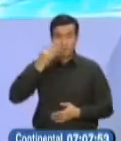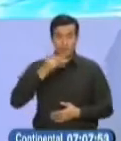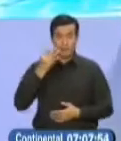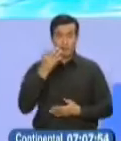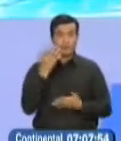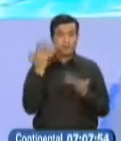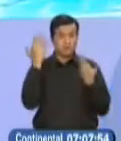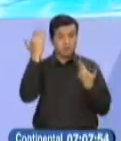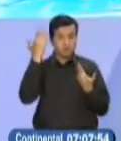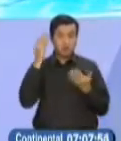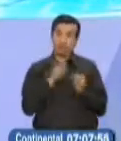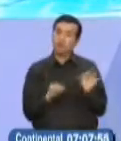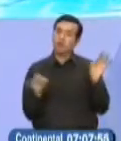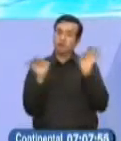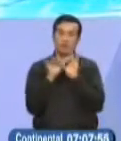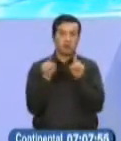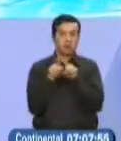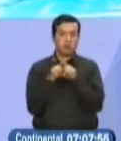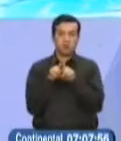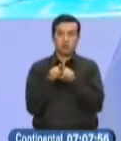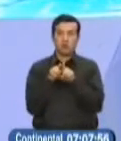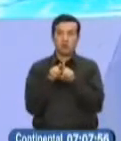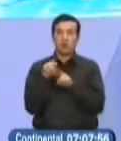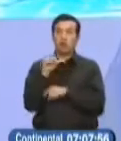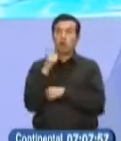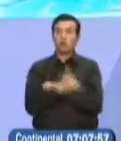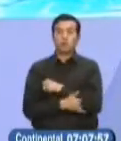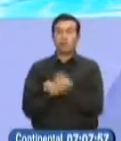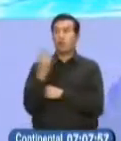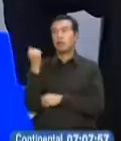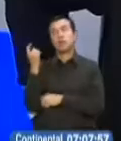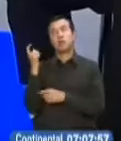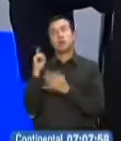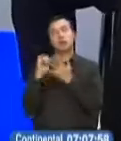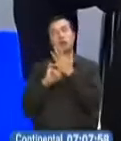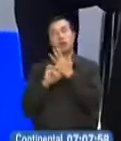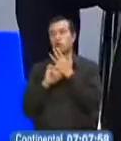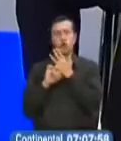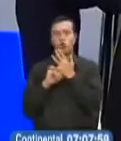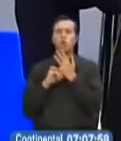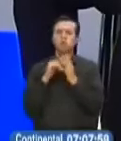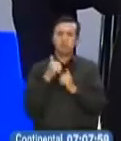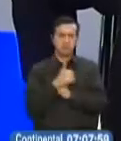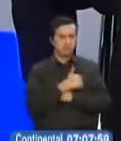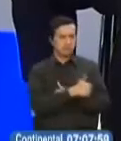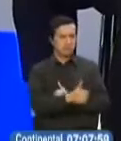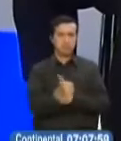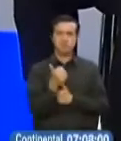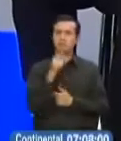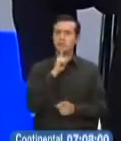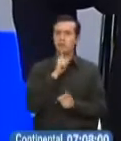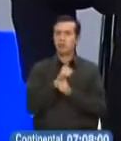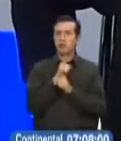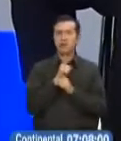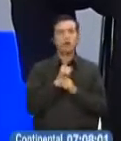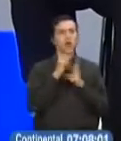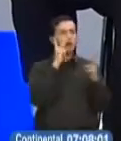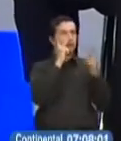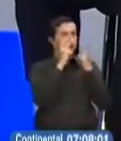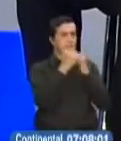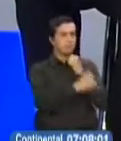política, hay que generar también mecanismos de no dependencia financiera para hacerla efectiva. Pero Santiago, más allá de la visión que puedan tener los distintos